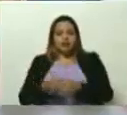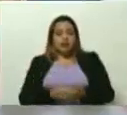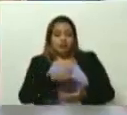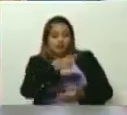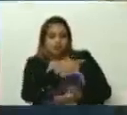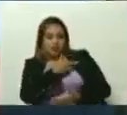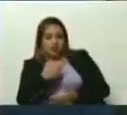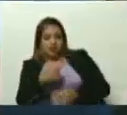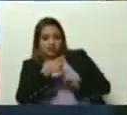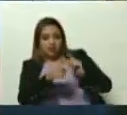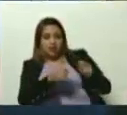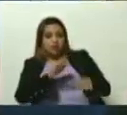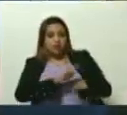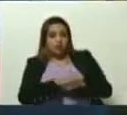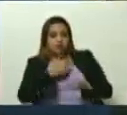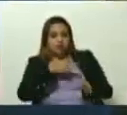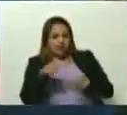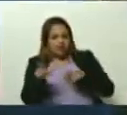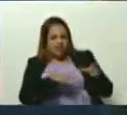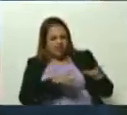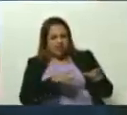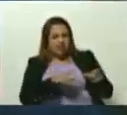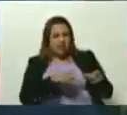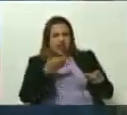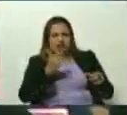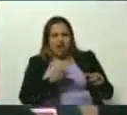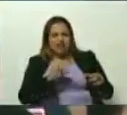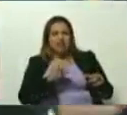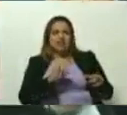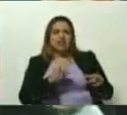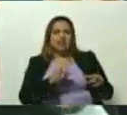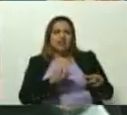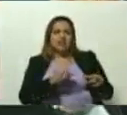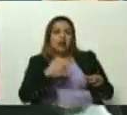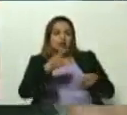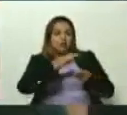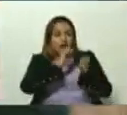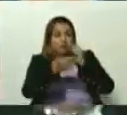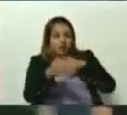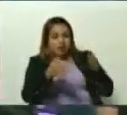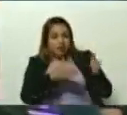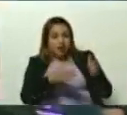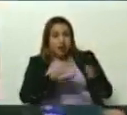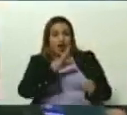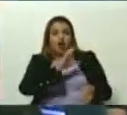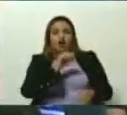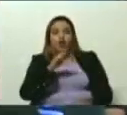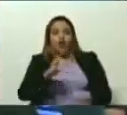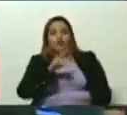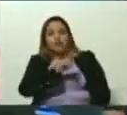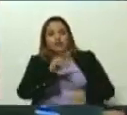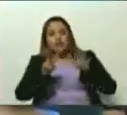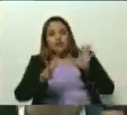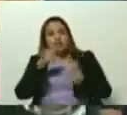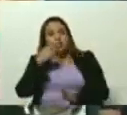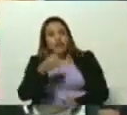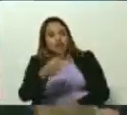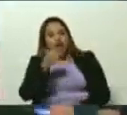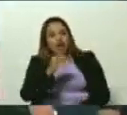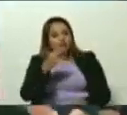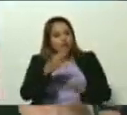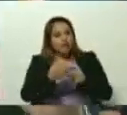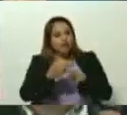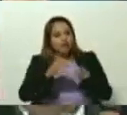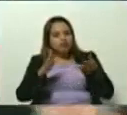porque estamos preparados para lo que viene, porque en COP27 en Egipto fueron bastante claros y enfáticos en el tema de que el